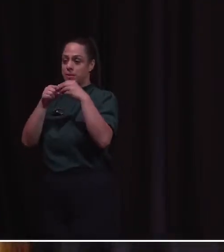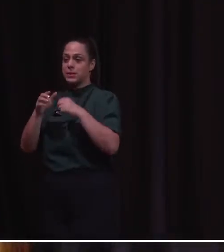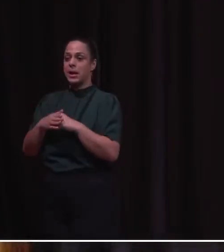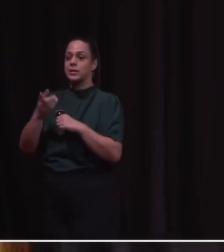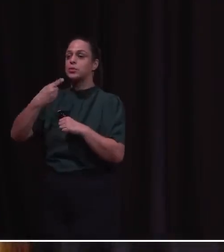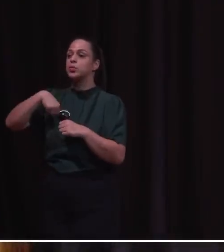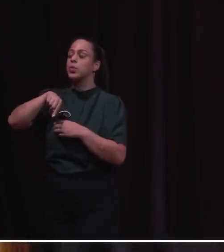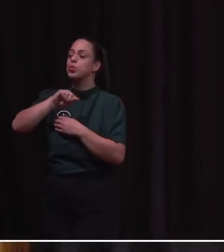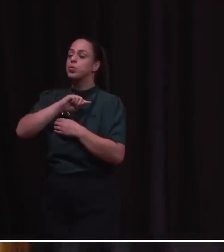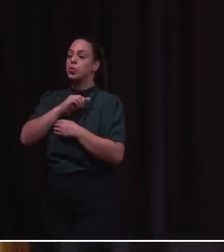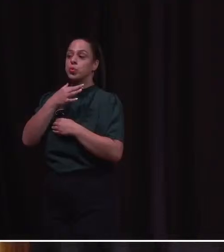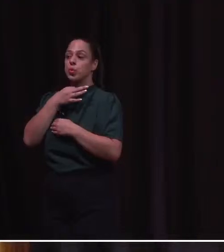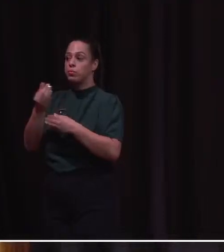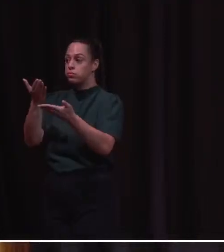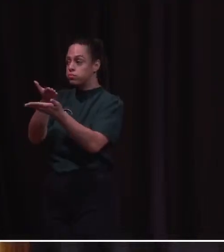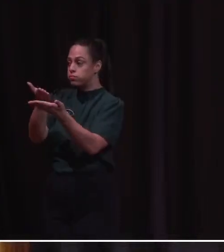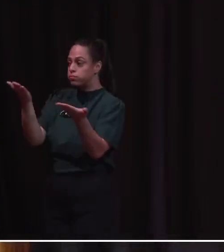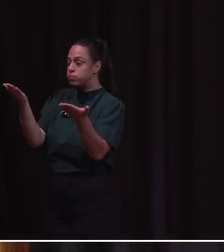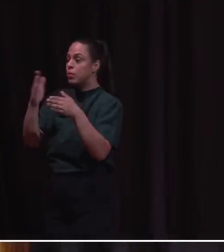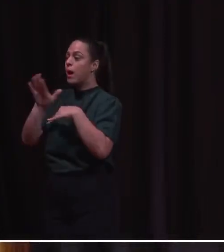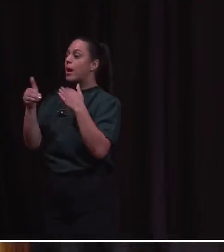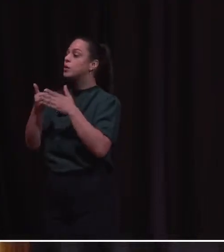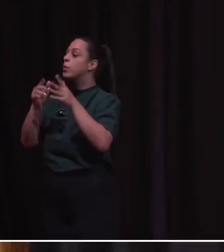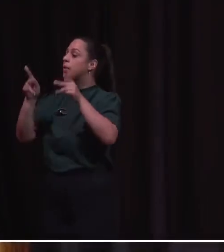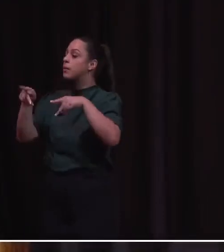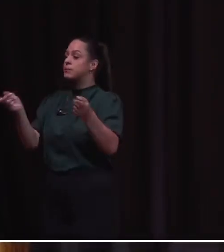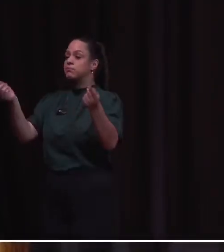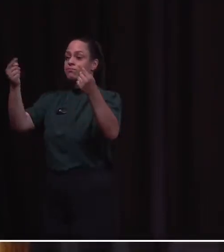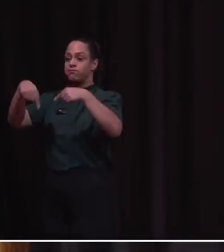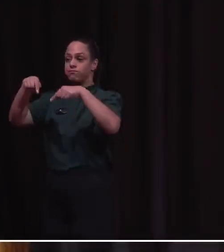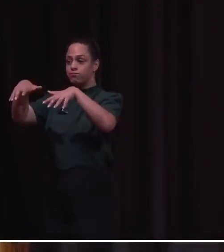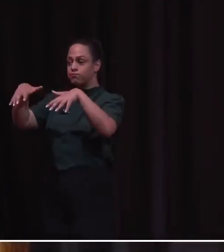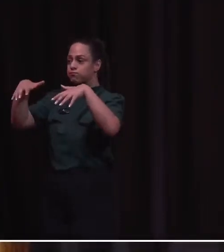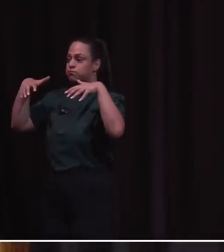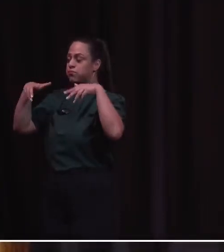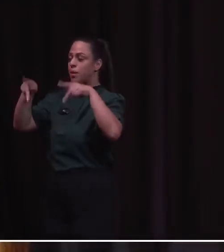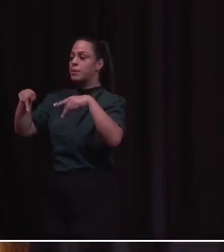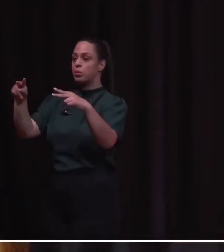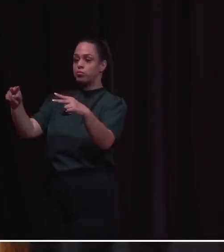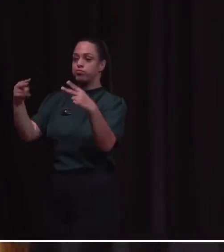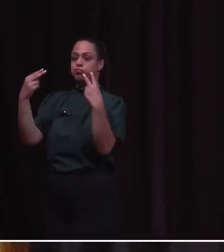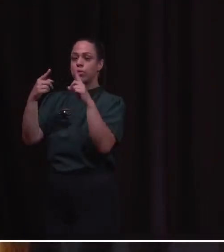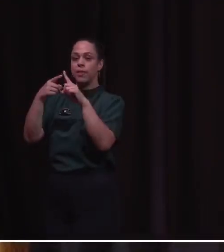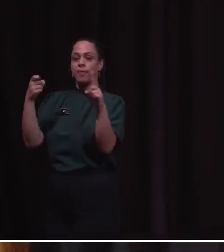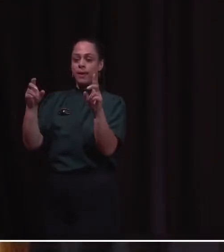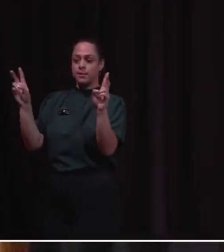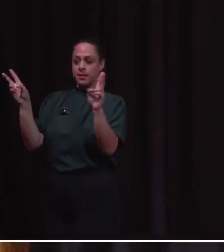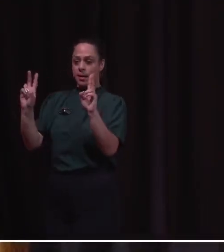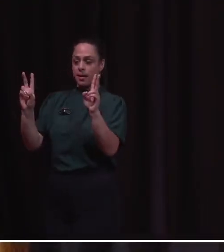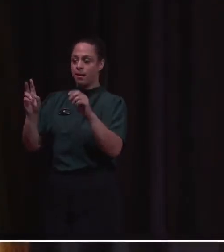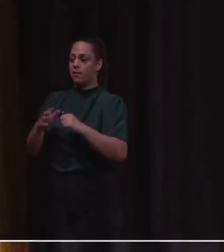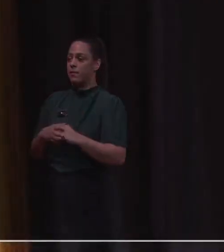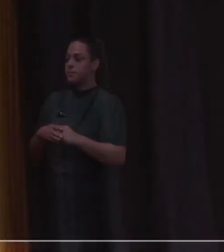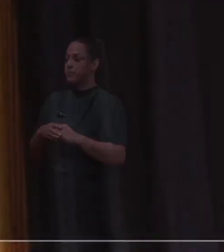saludo cordial a todas las personas que nos acompañan en este auditorio y quienes nos ven de forma virtual.